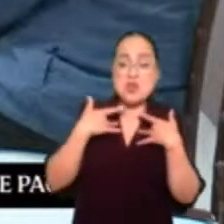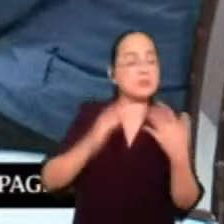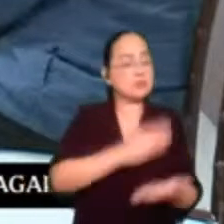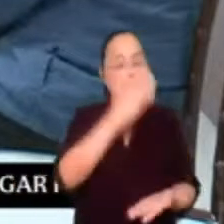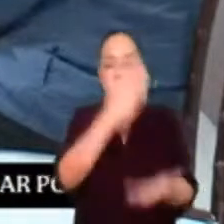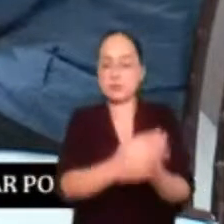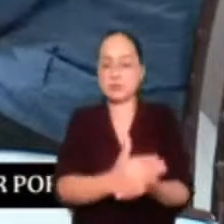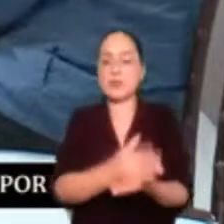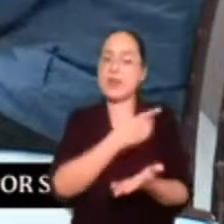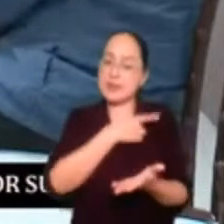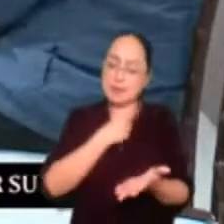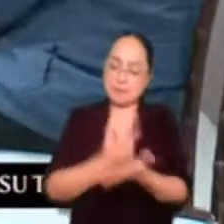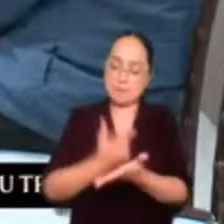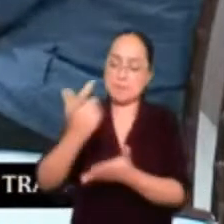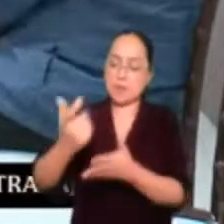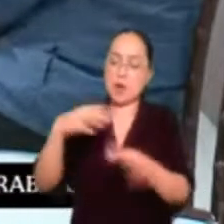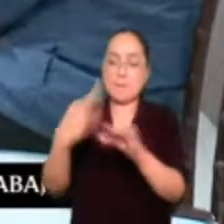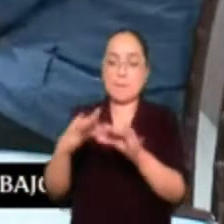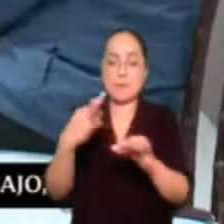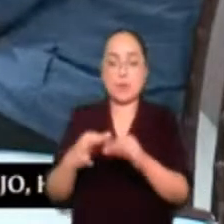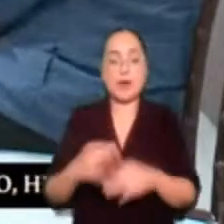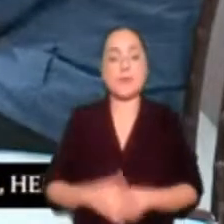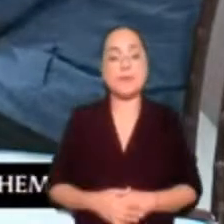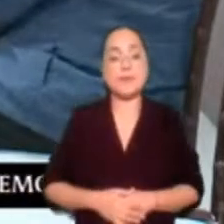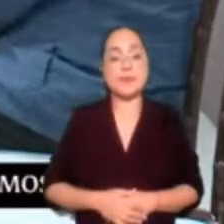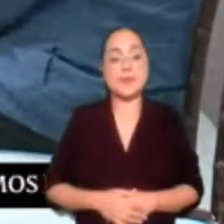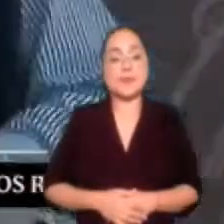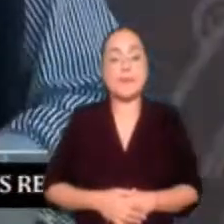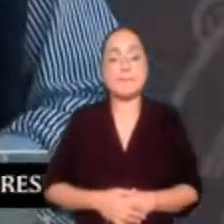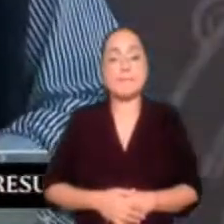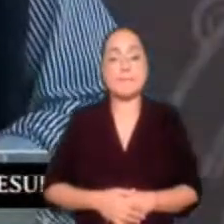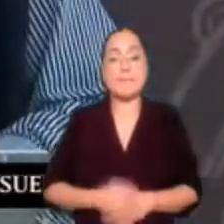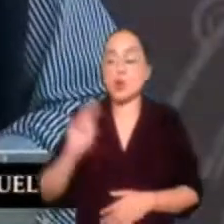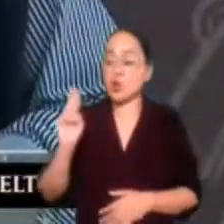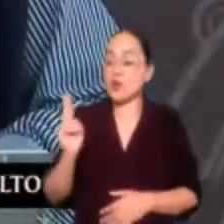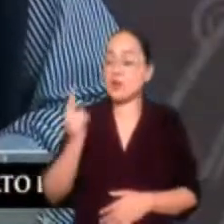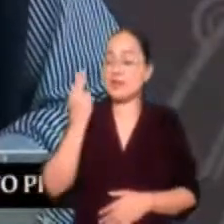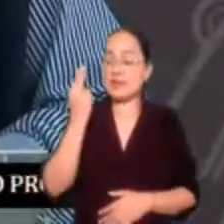los adversarios del grupo dominante en la universidad